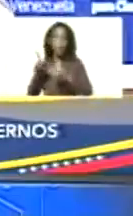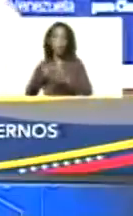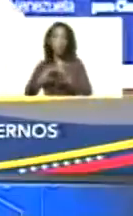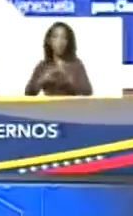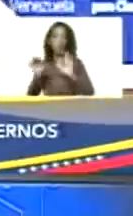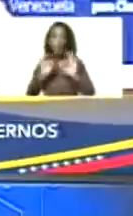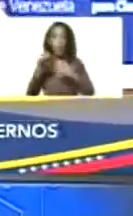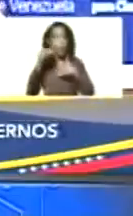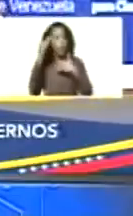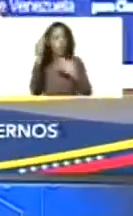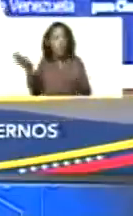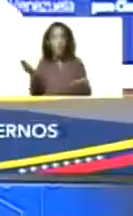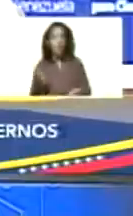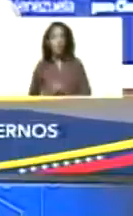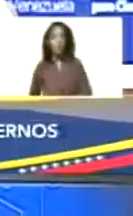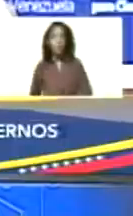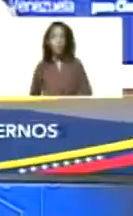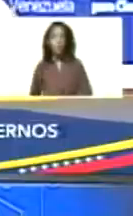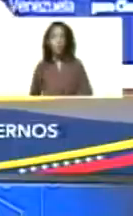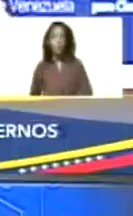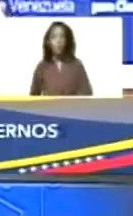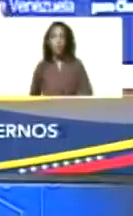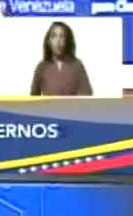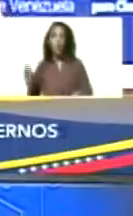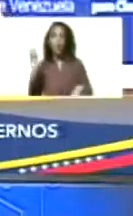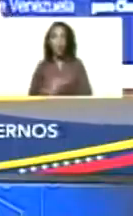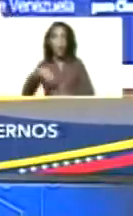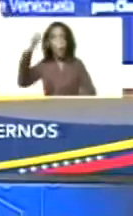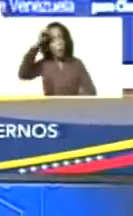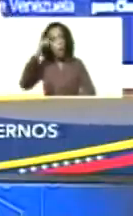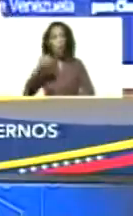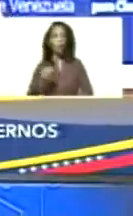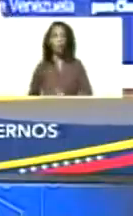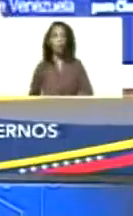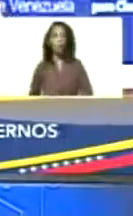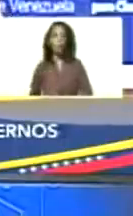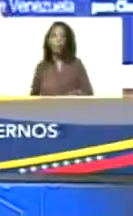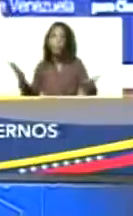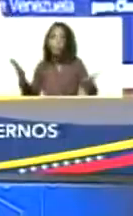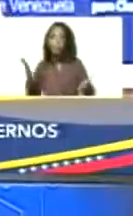sé. Valga la crítica. ¿Ah?